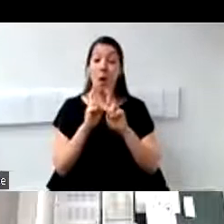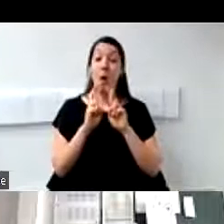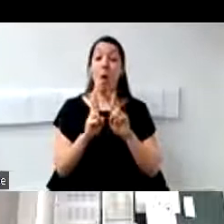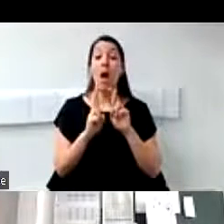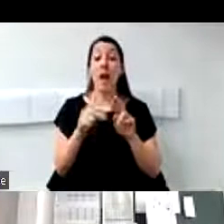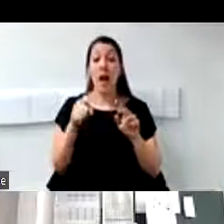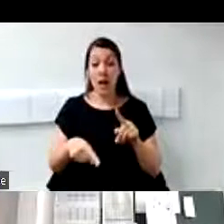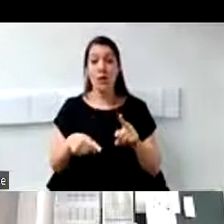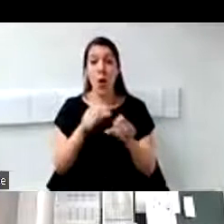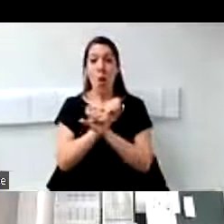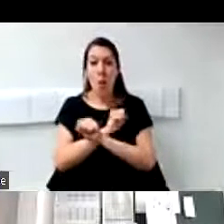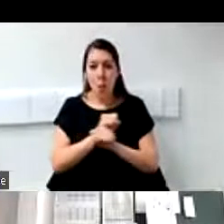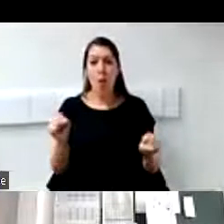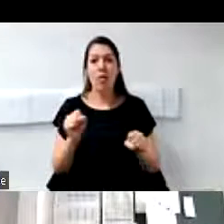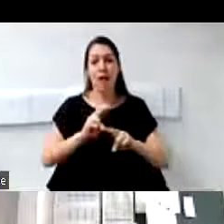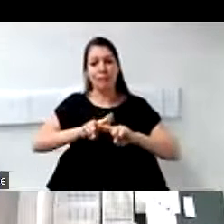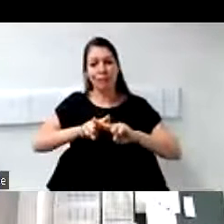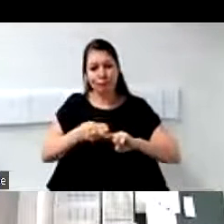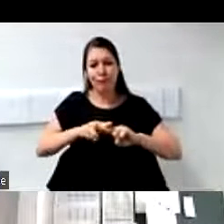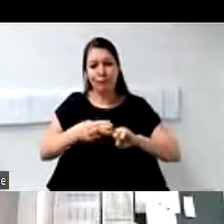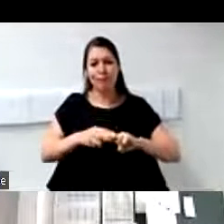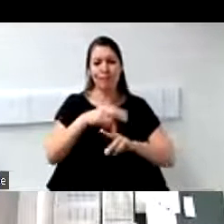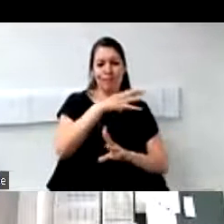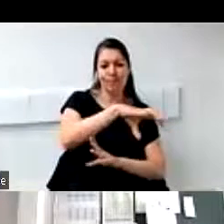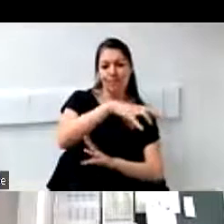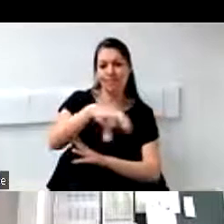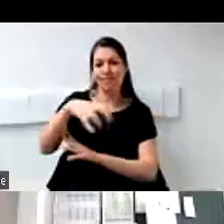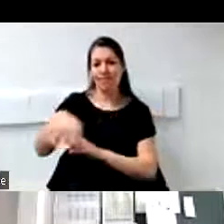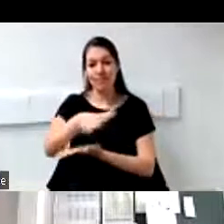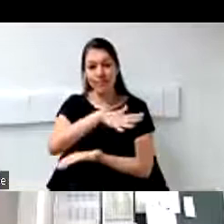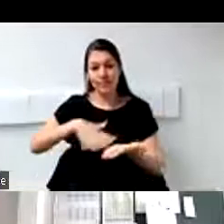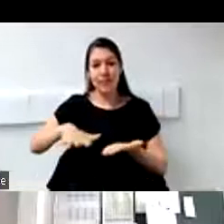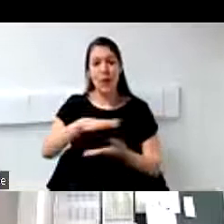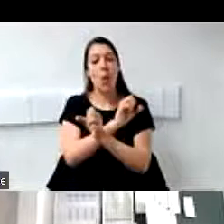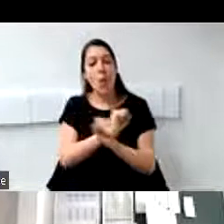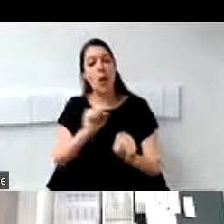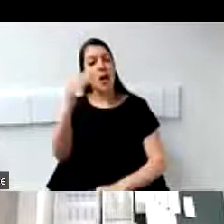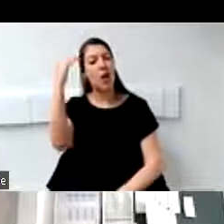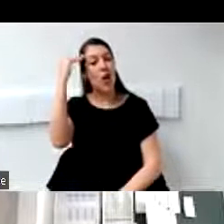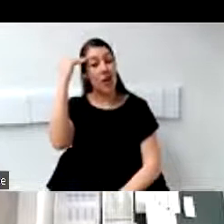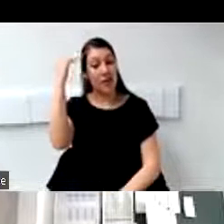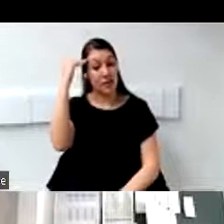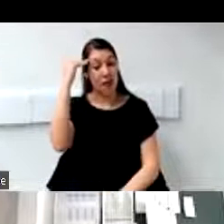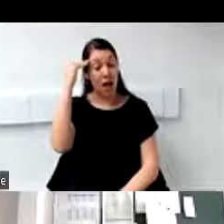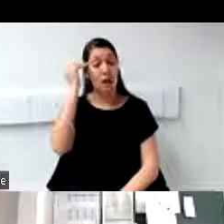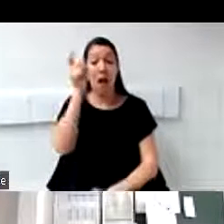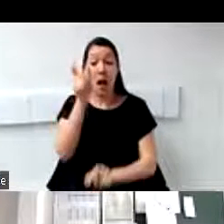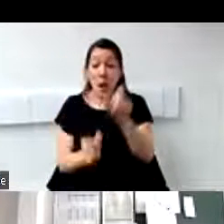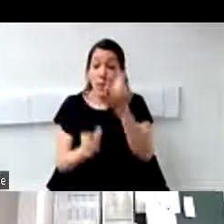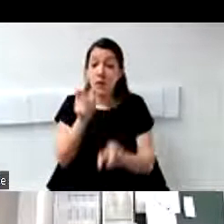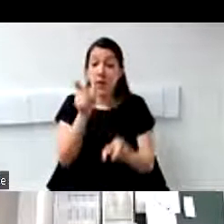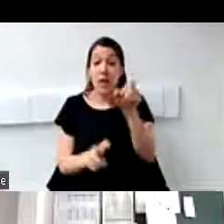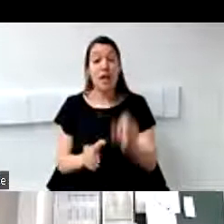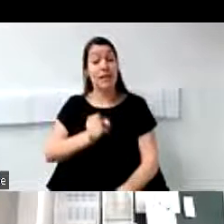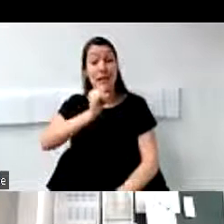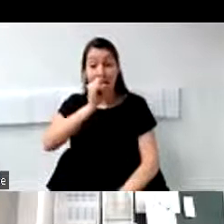cosas se repitan en otro ámbito para poder concientizar a la gente de que sí, de que la